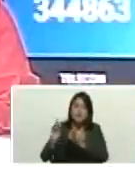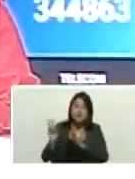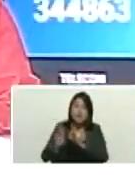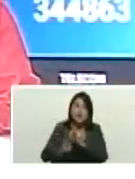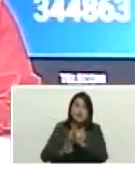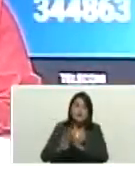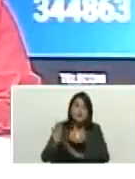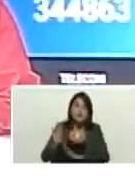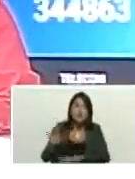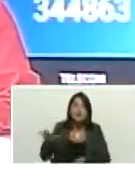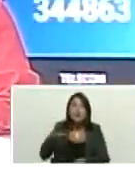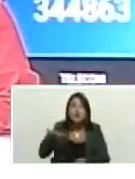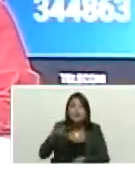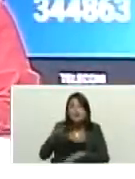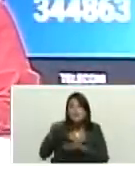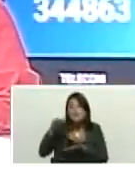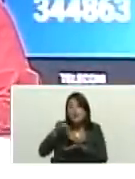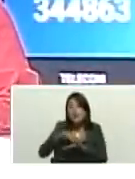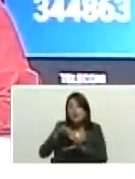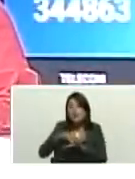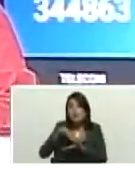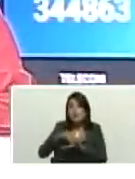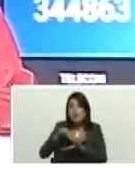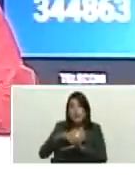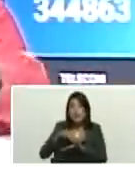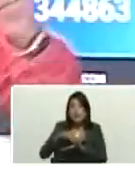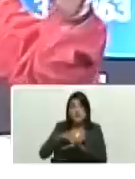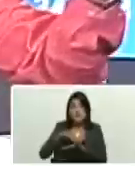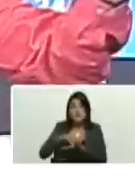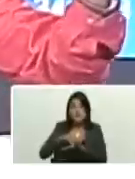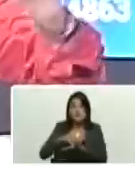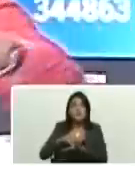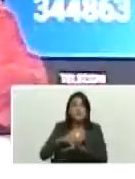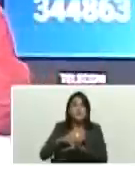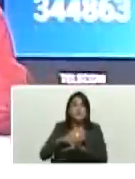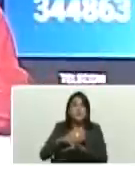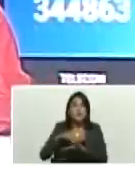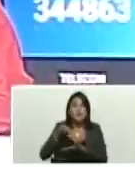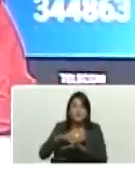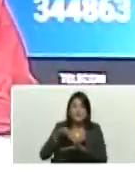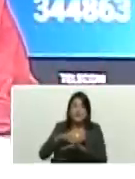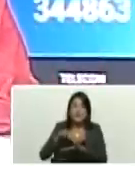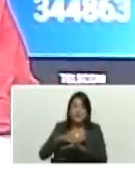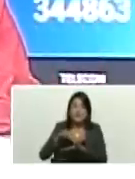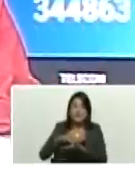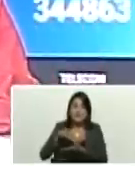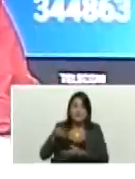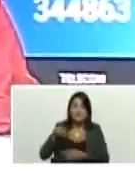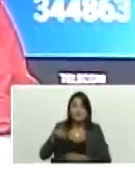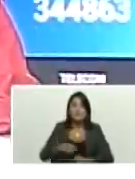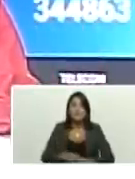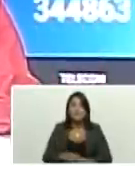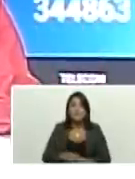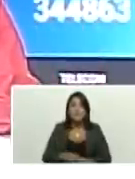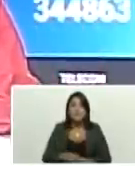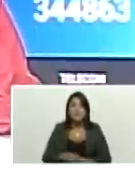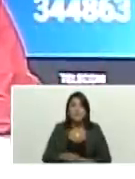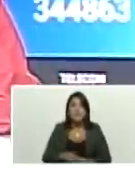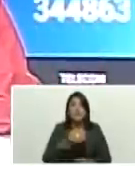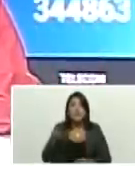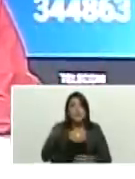Altos Mirandinos. En la montaña del Alto Pipe, allá, en los Altos Mirandinos. Allá